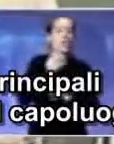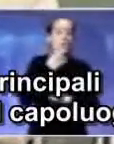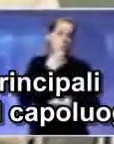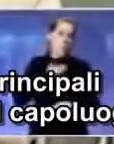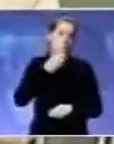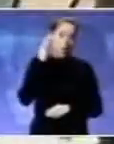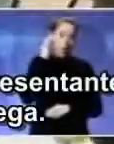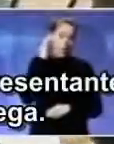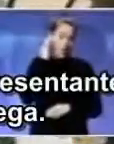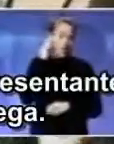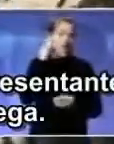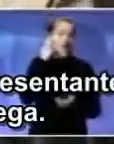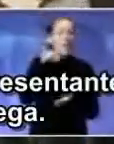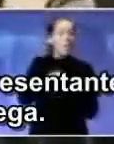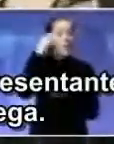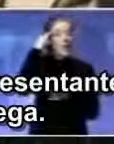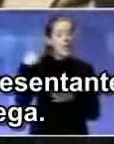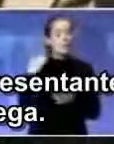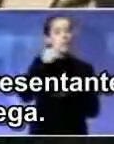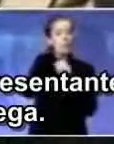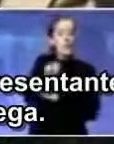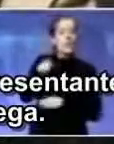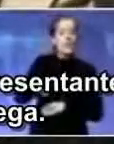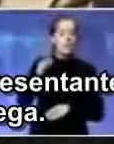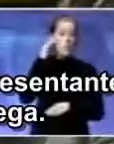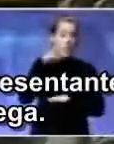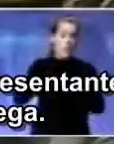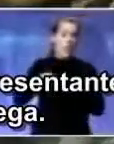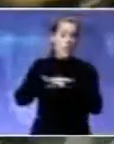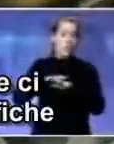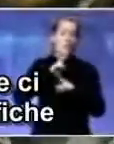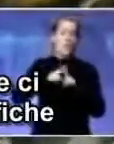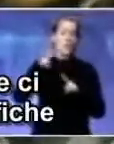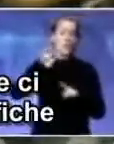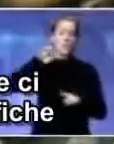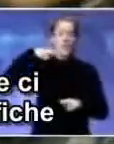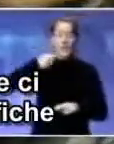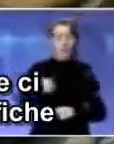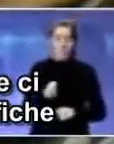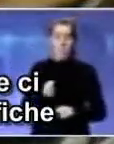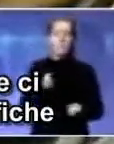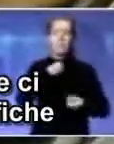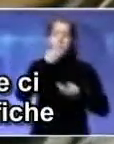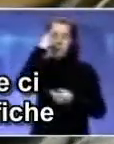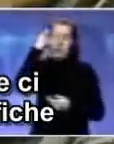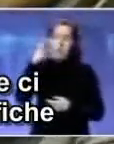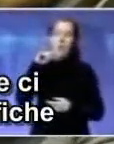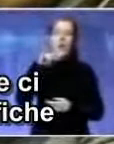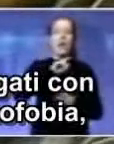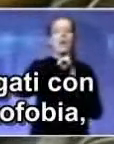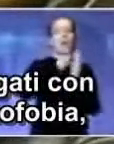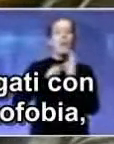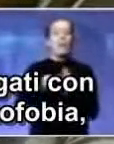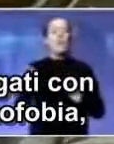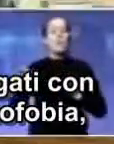de la capital, Carmen Peñalver, o la delegada del gobierno, Teresa Vega. Hay que recordar que hay varias leyes específicas